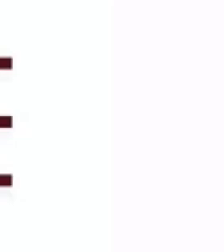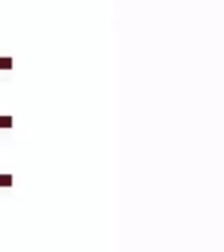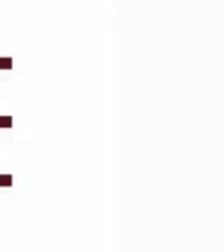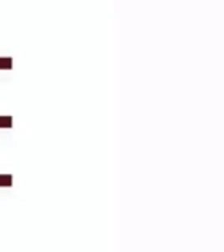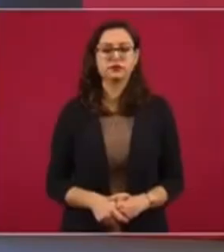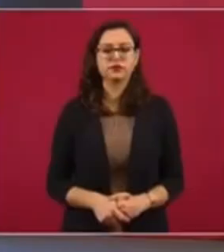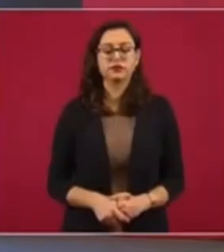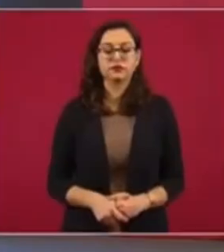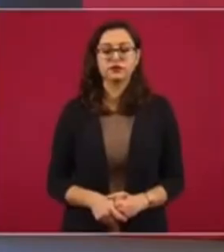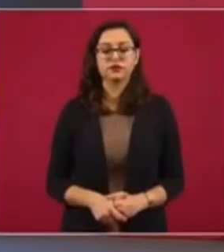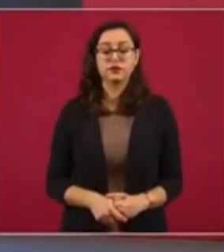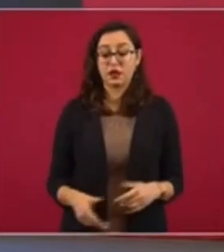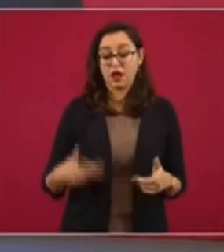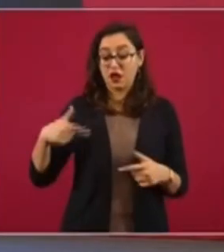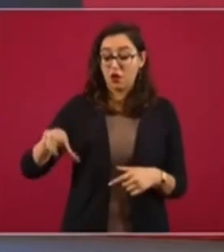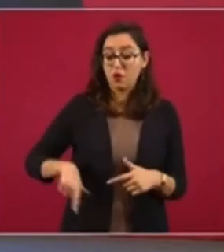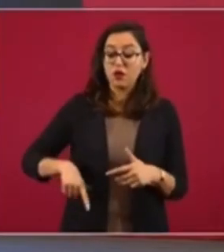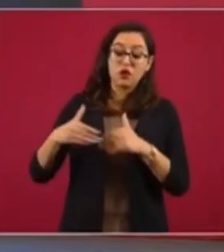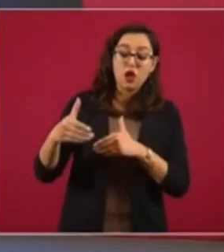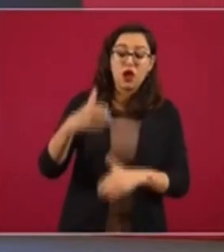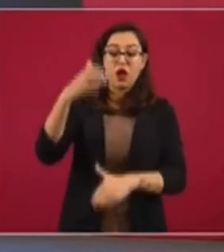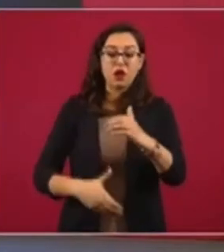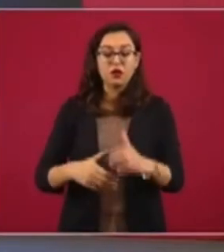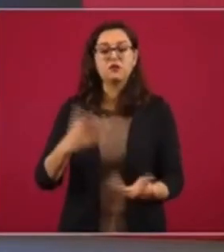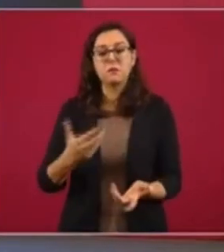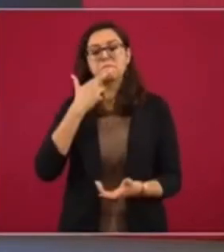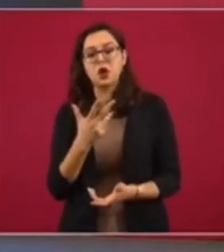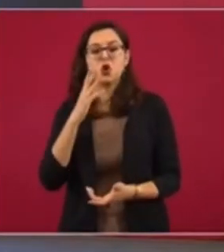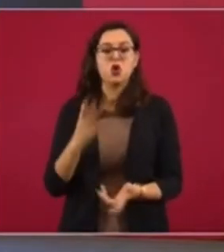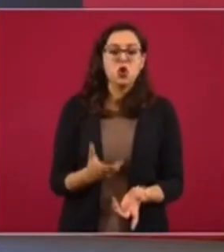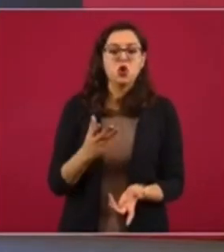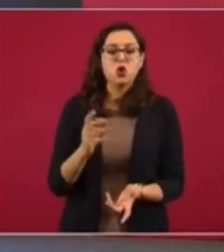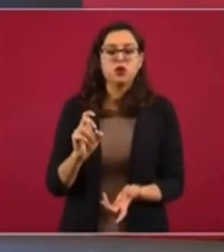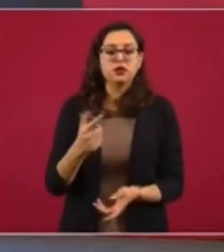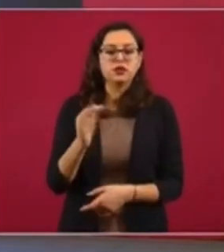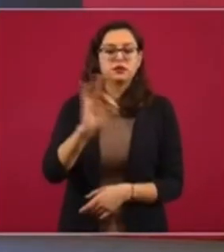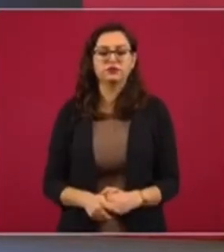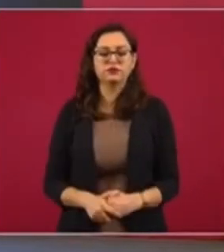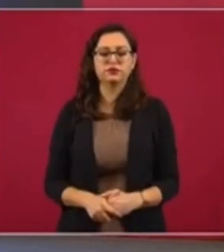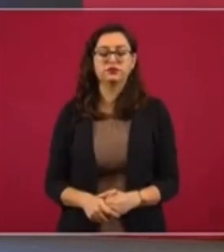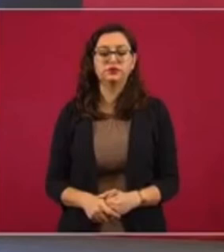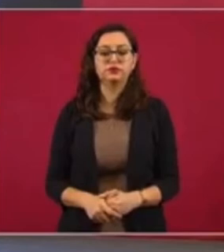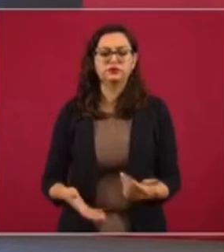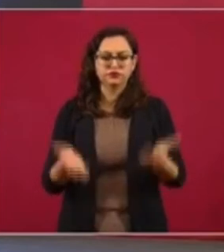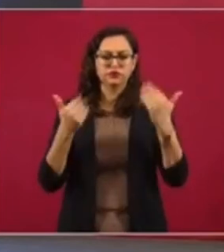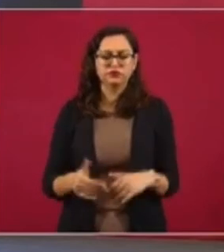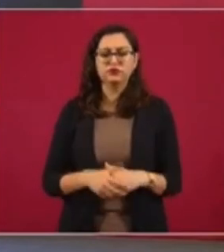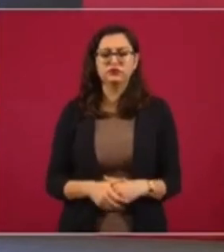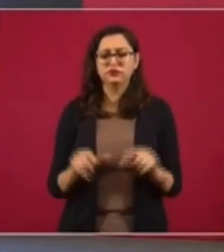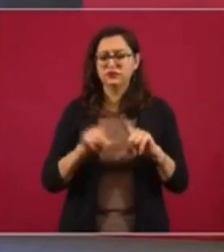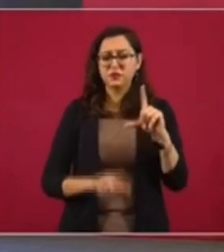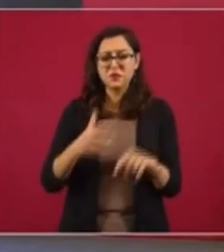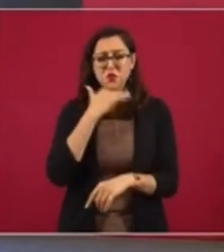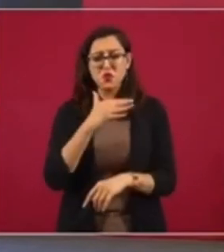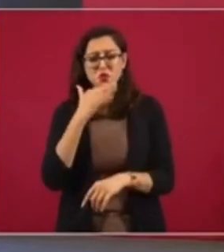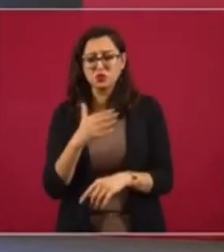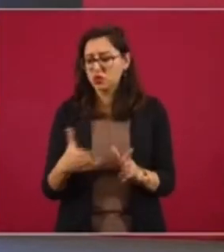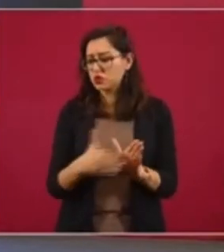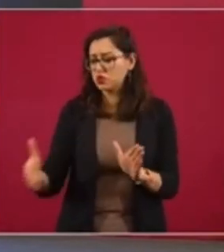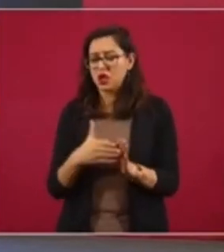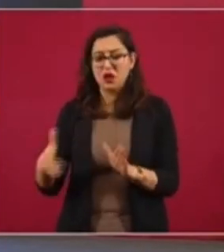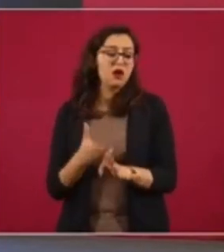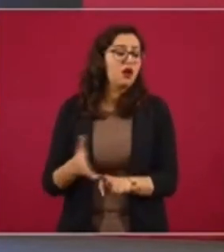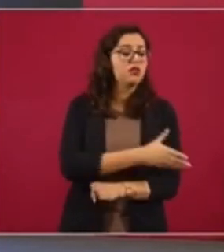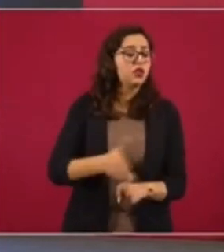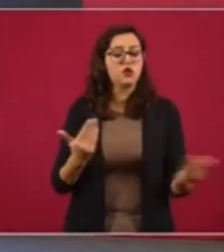sexenio? Mejor, 37.9, peor, 29.4, igual, 21.6. ¿Cómo es la corrupción en el país en este sexenio comparado